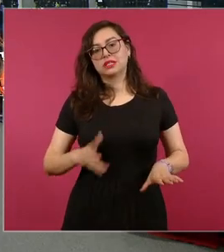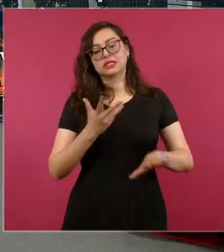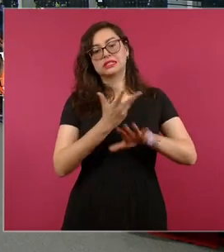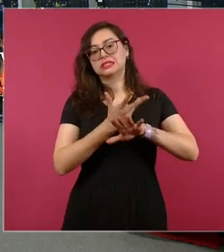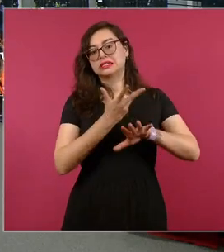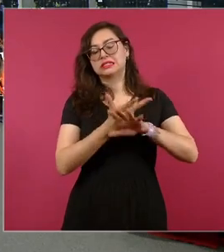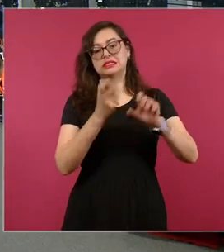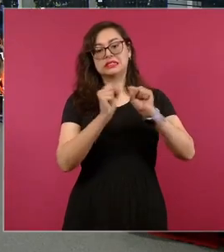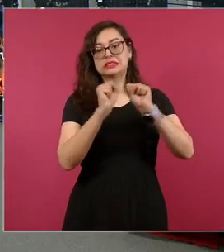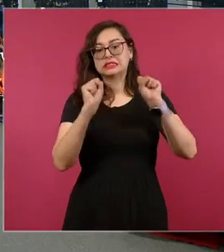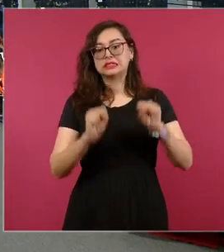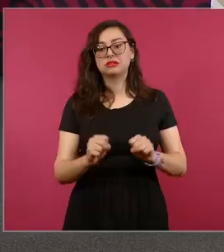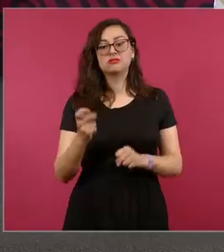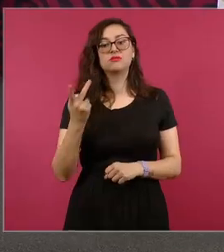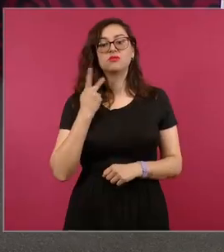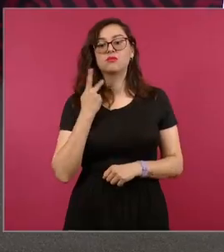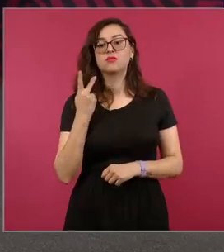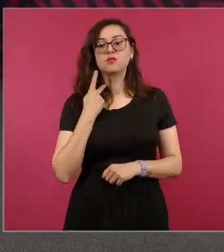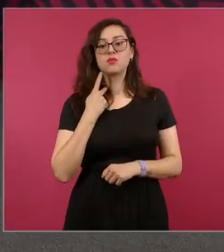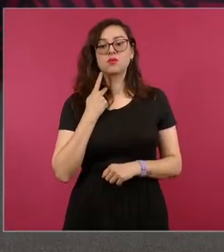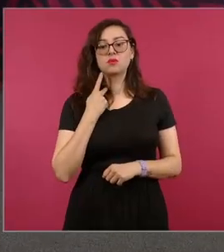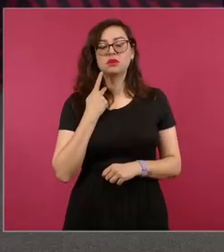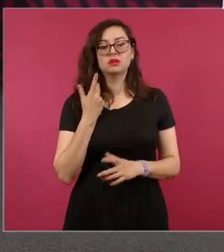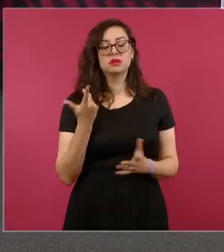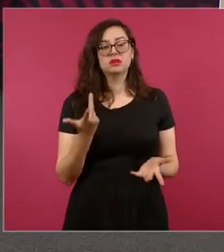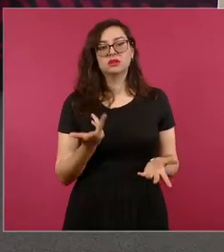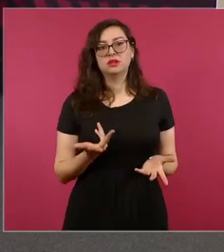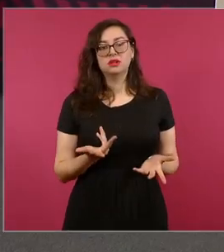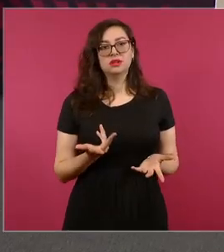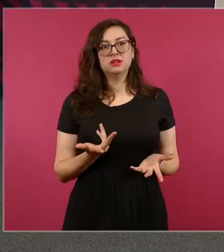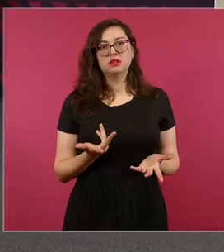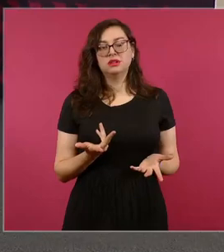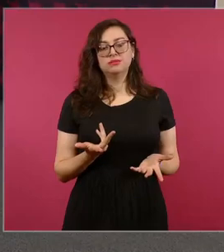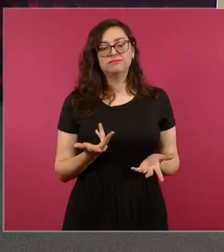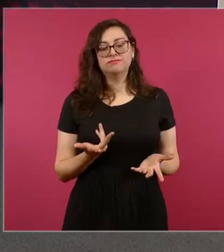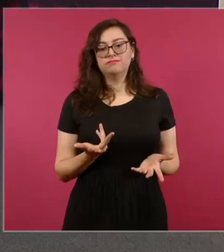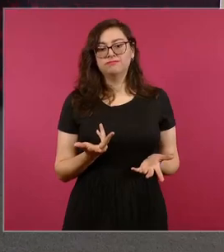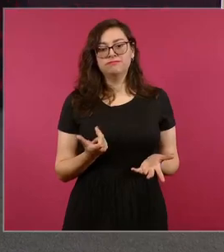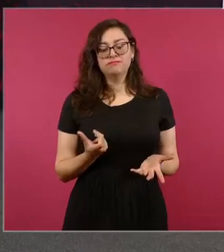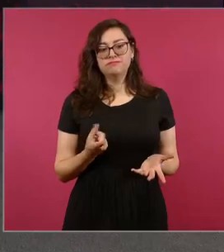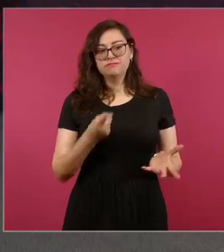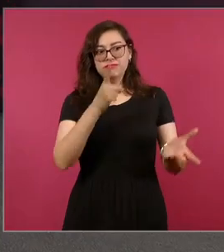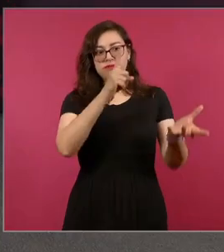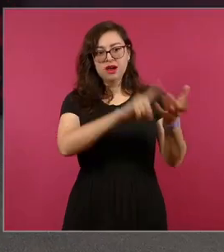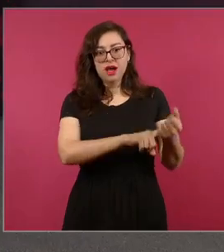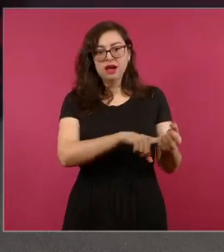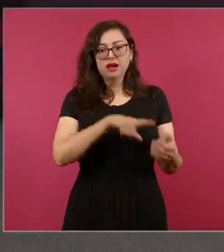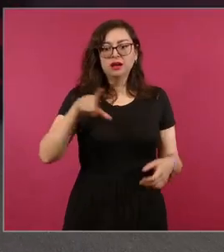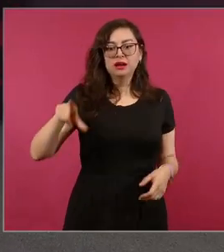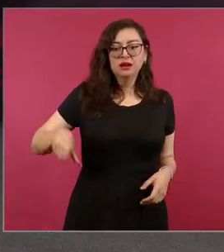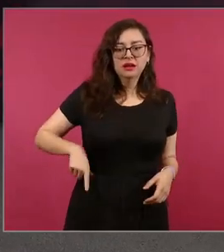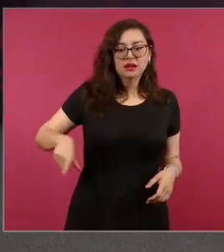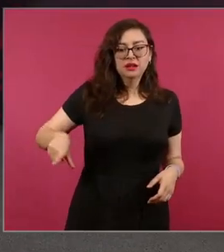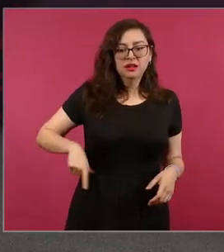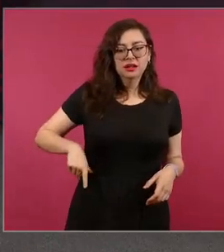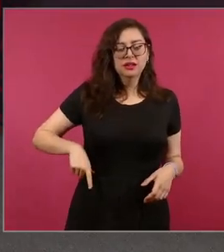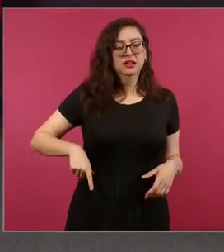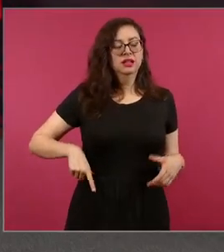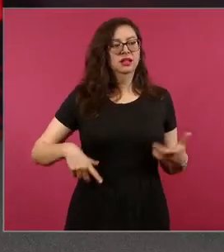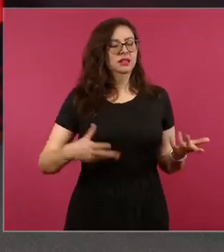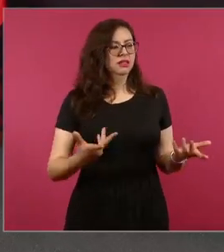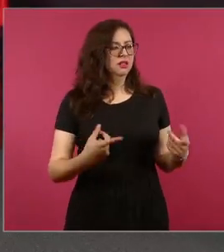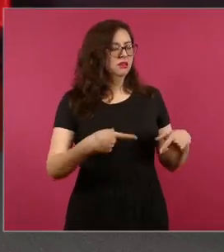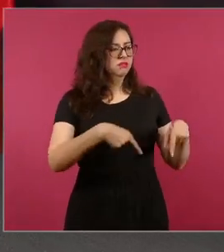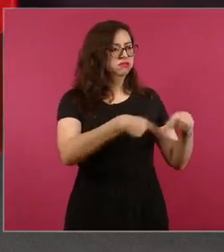en donde al interior del mismo gobierno hay